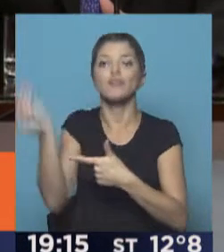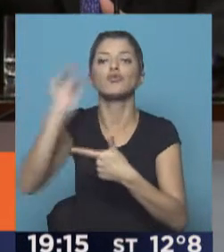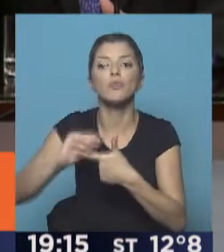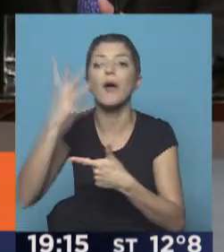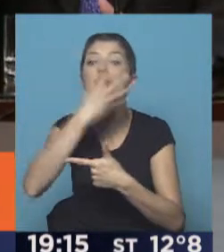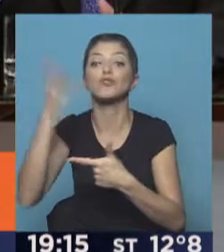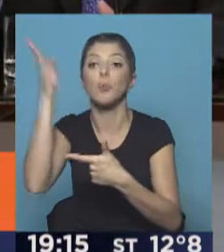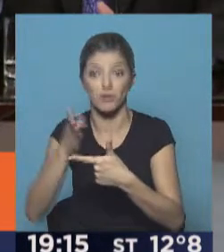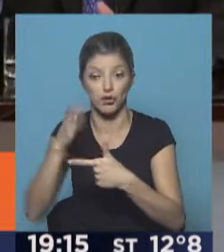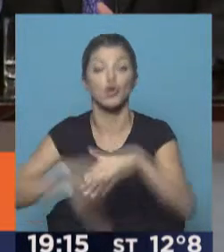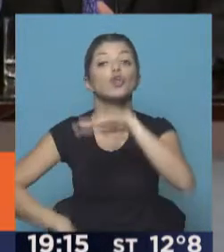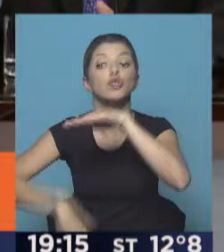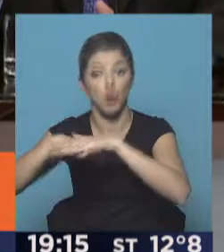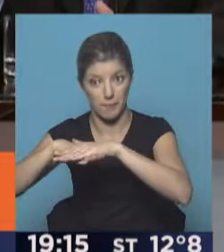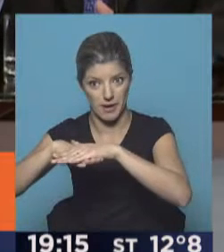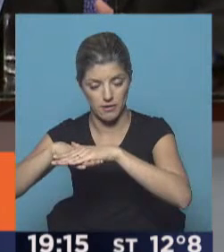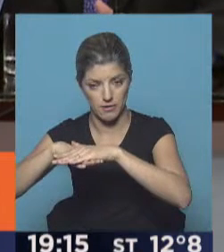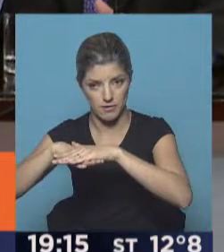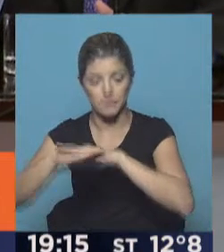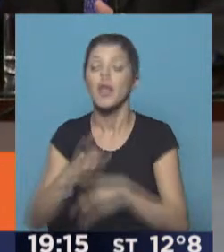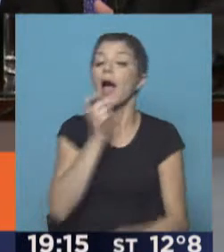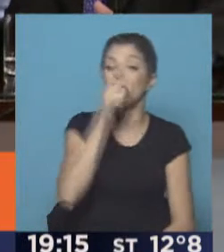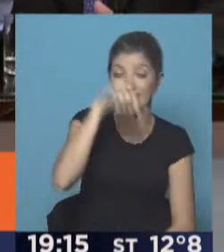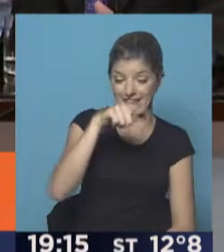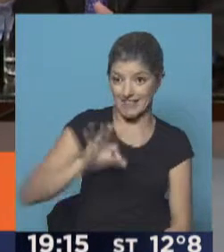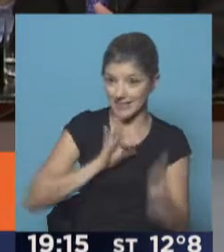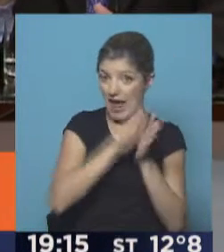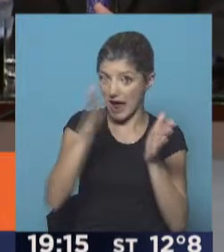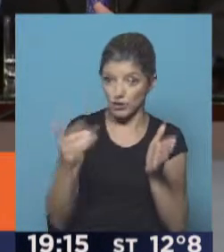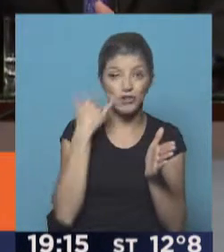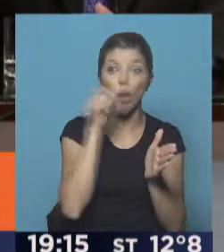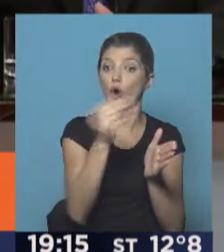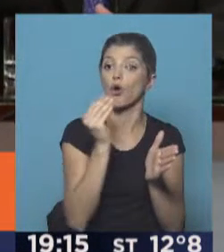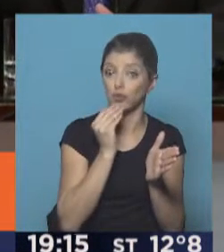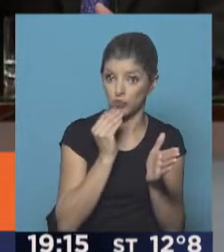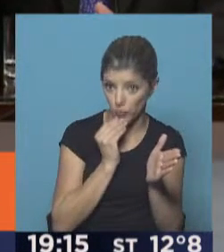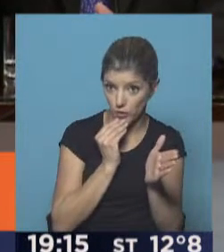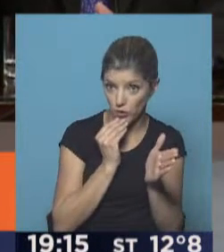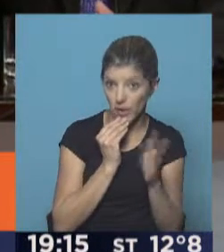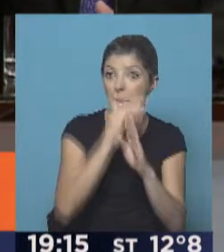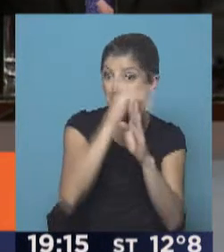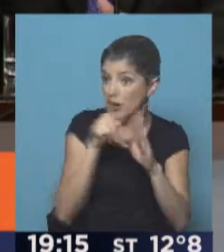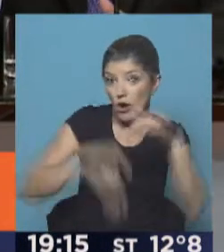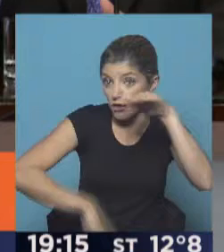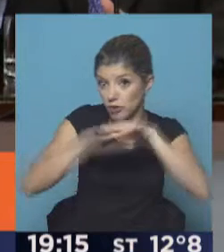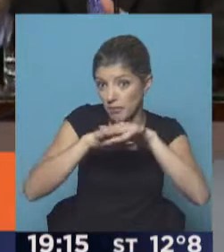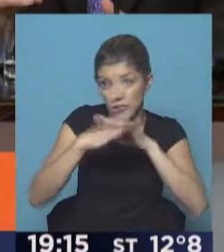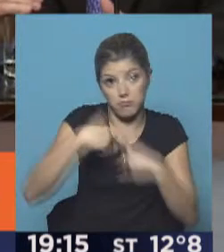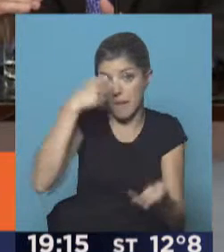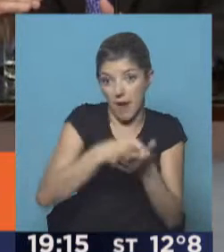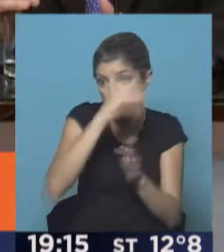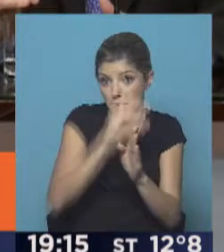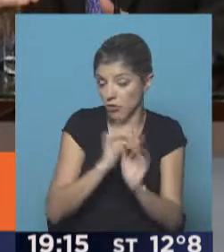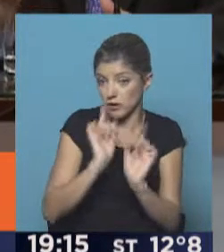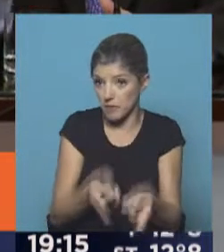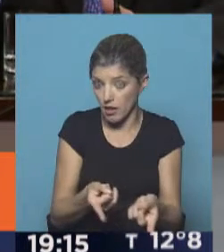el tope. Si la aplicación del cuadro tarifario de este año, con el volumen que consume, le da menos que ese tope, va a pagar lo que corresponde